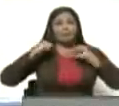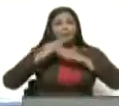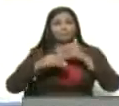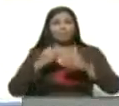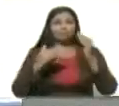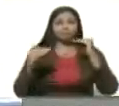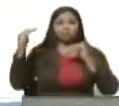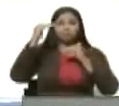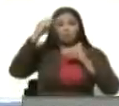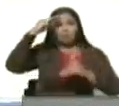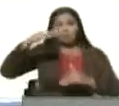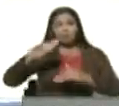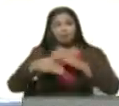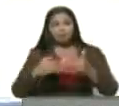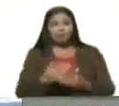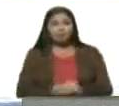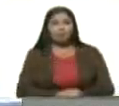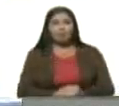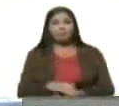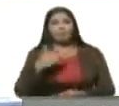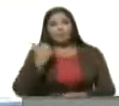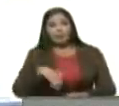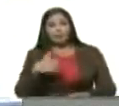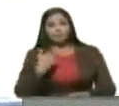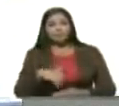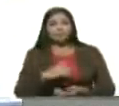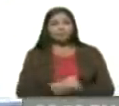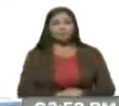alto mando militar de Argentina.